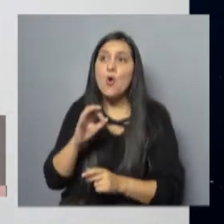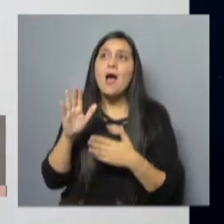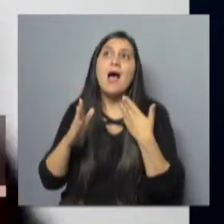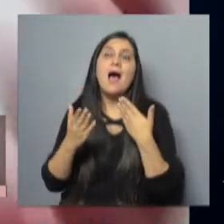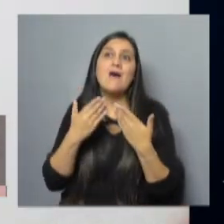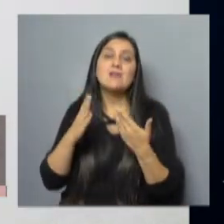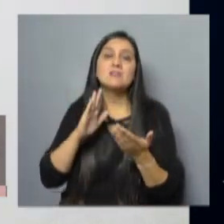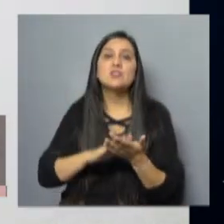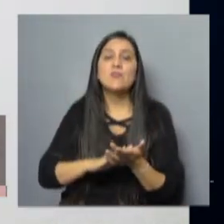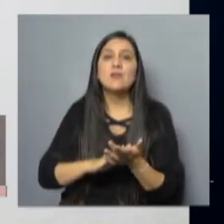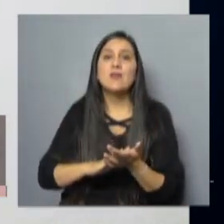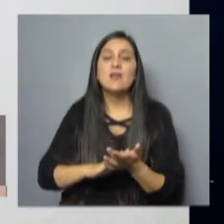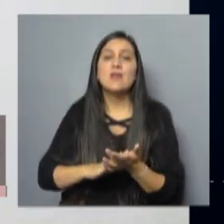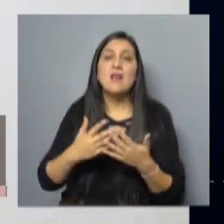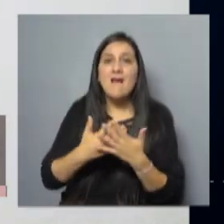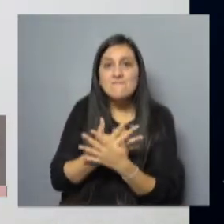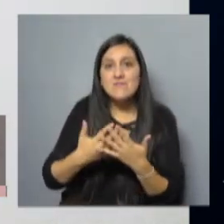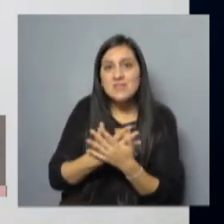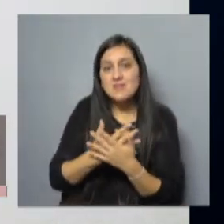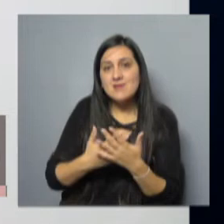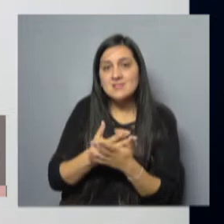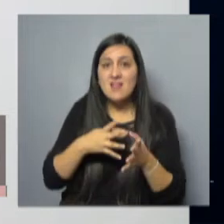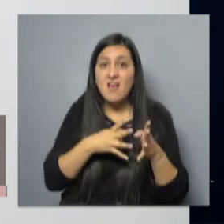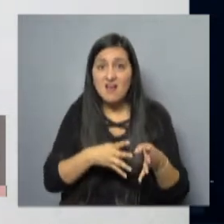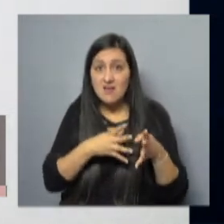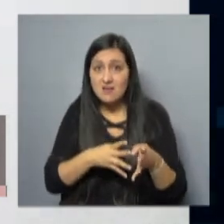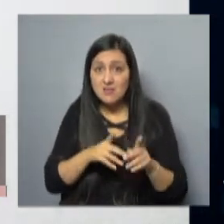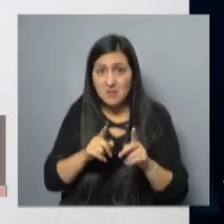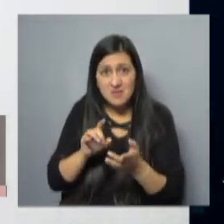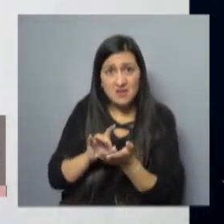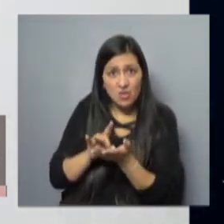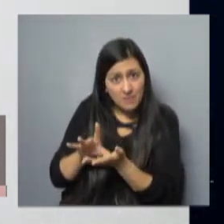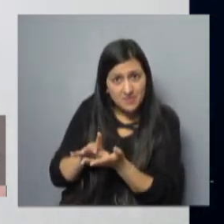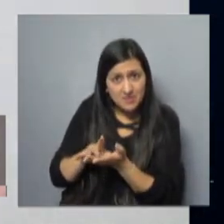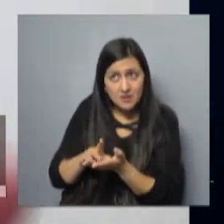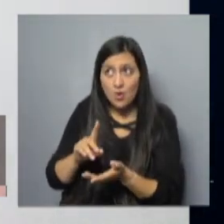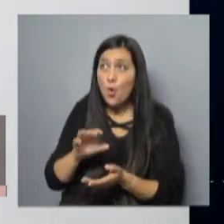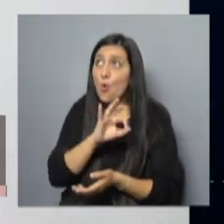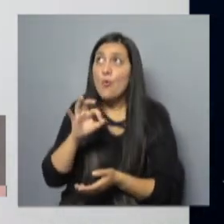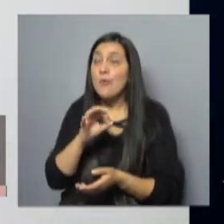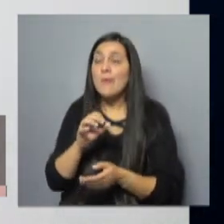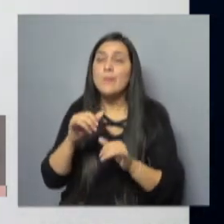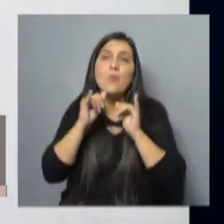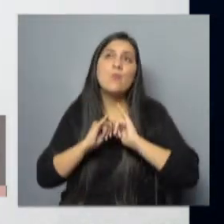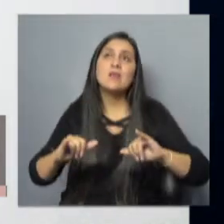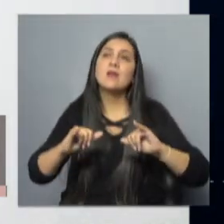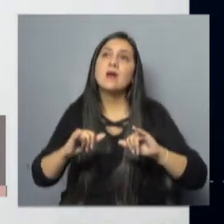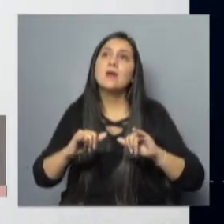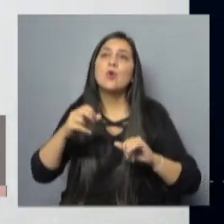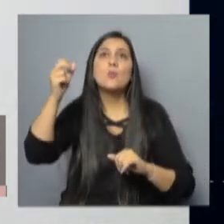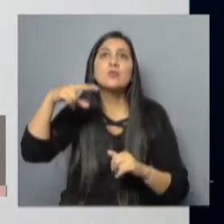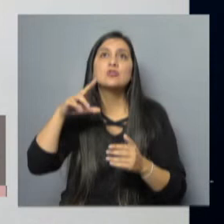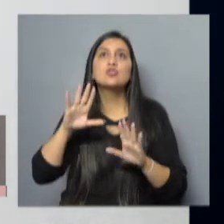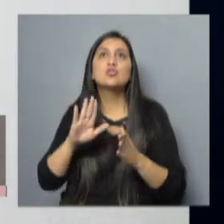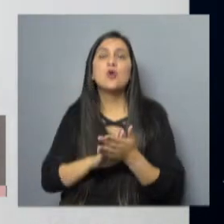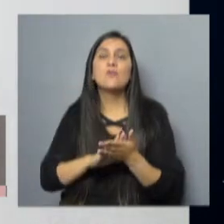civiles del conflicto contra palestina y un plan a despedir por decir eso mañana alguien publica un comentario sobre la